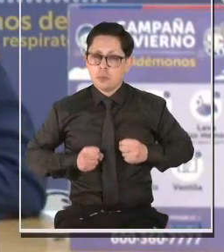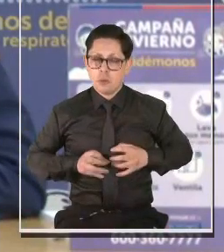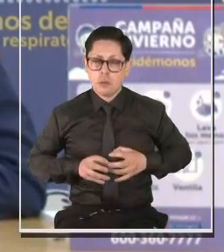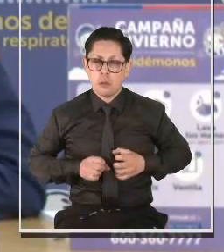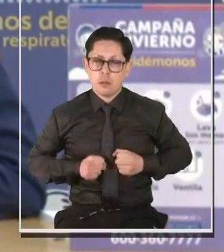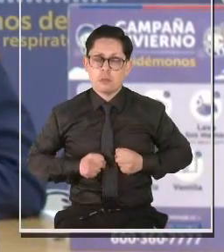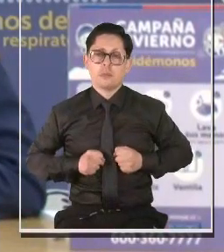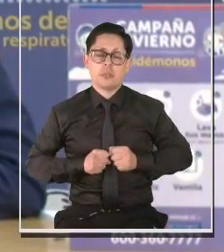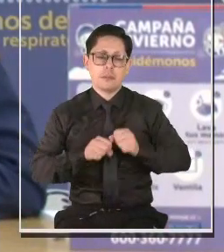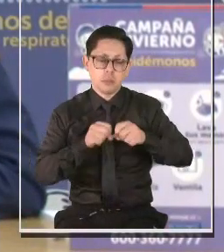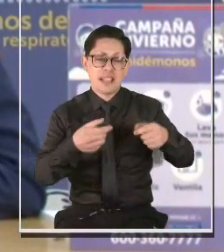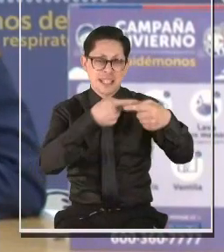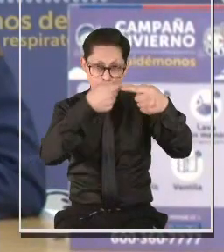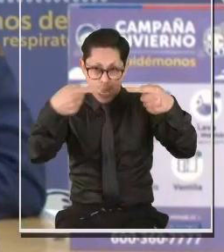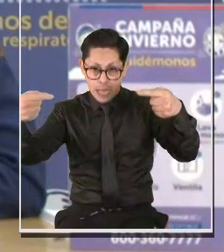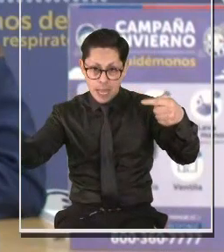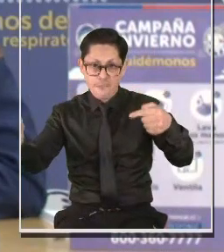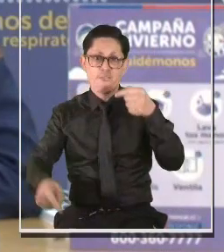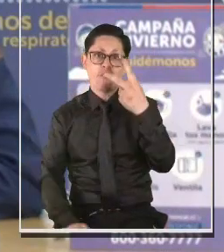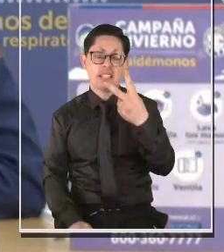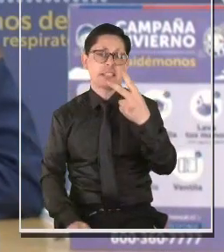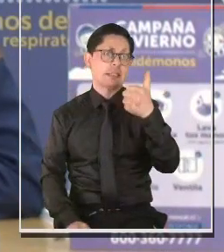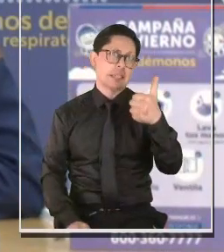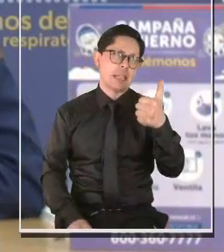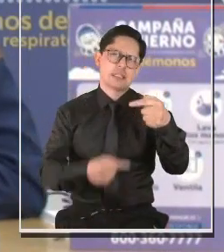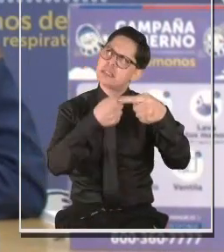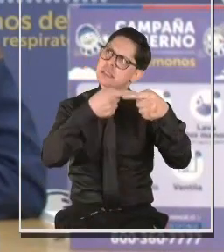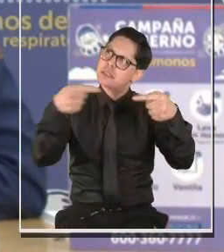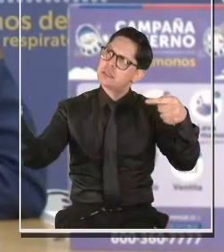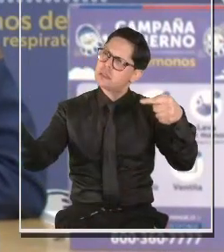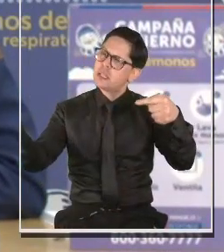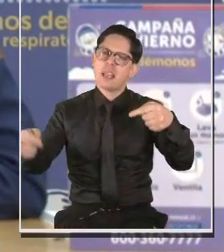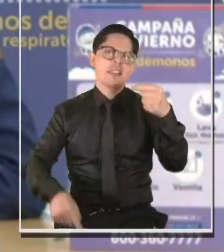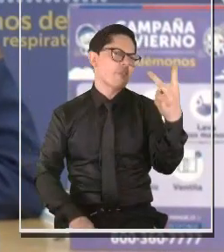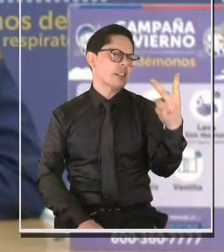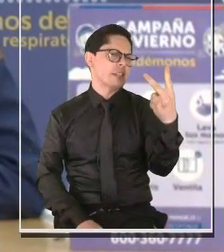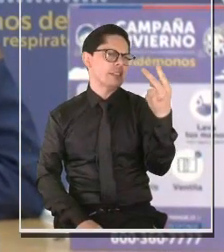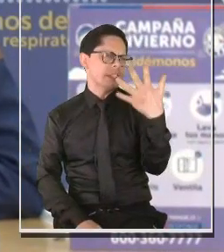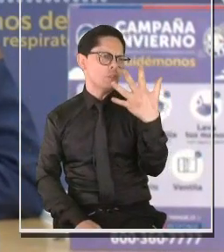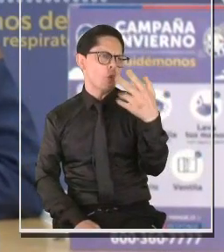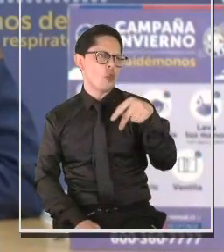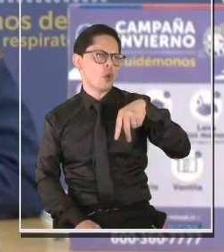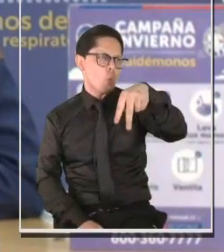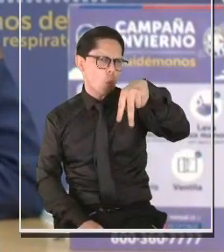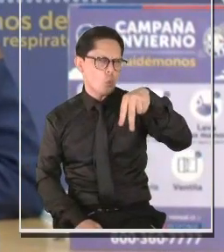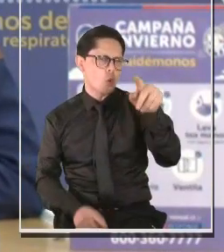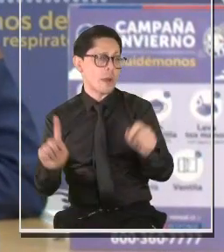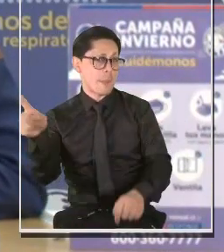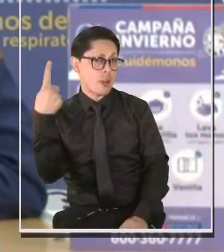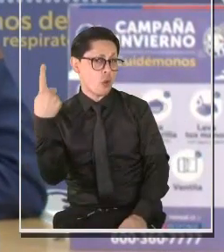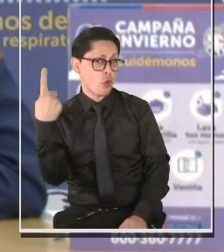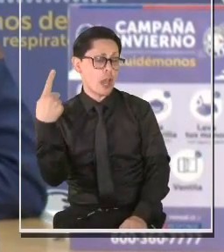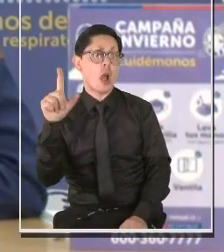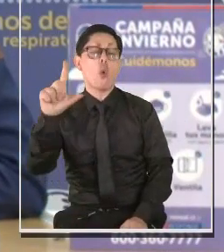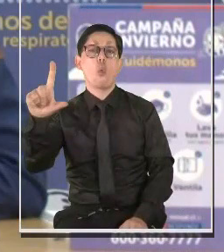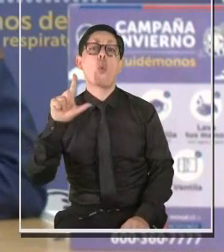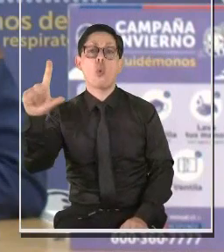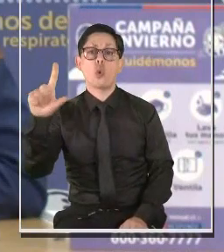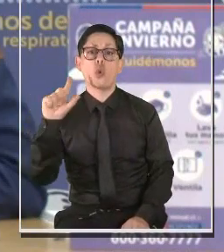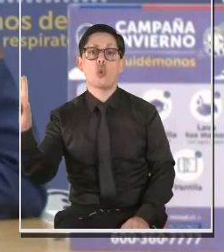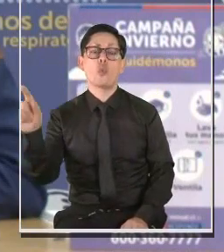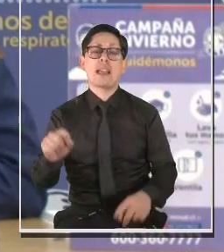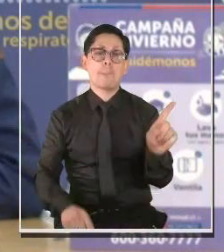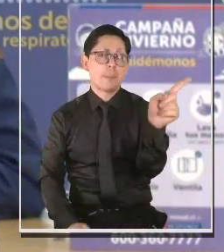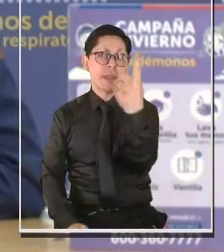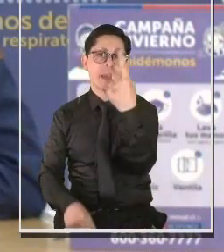la semana epidemiológica 26 Eso quiere decir de entre el 25 de junio y el primero de julio el principal